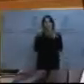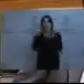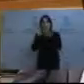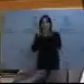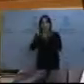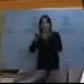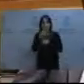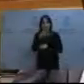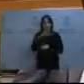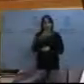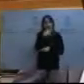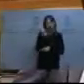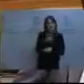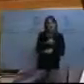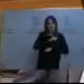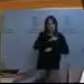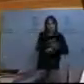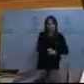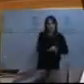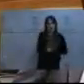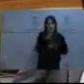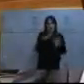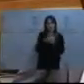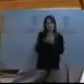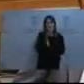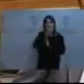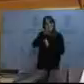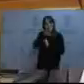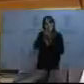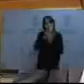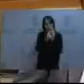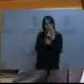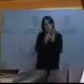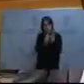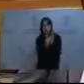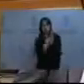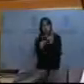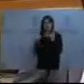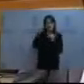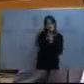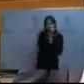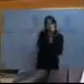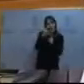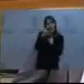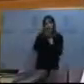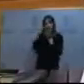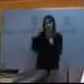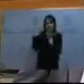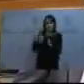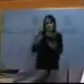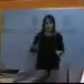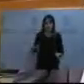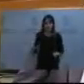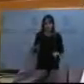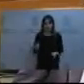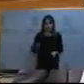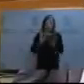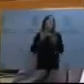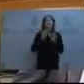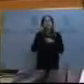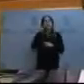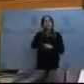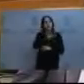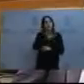47%. Es decir, que ha subido 13 puntos a lo largo del último año. Y ahí vemos que estamos 5